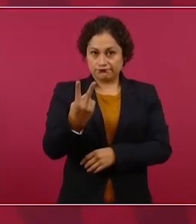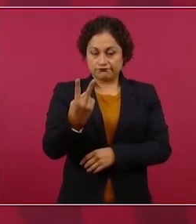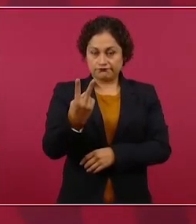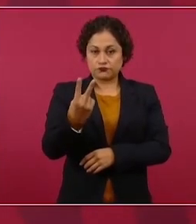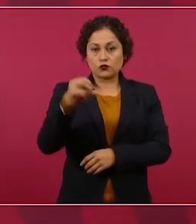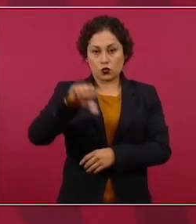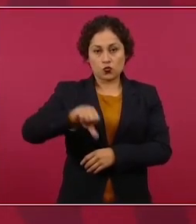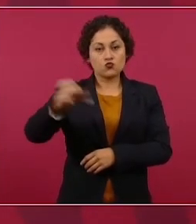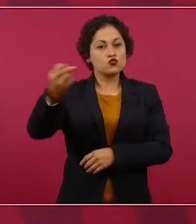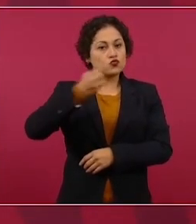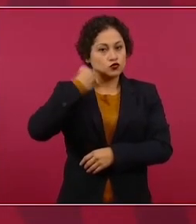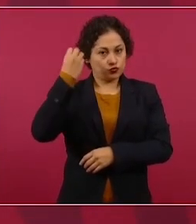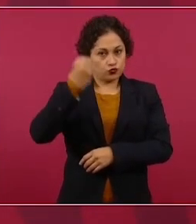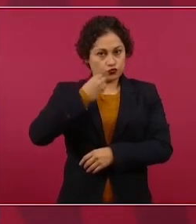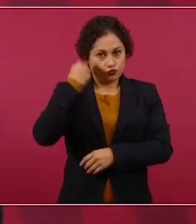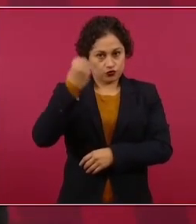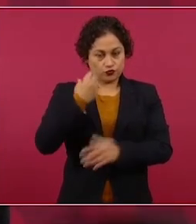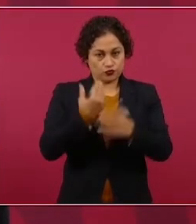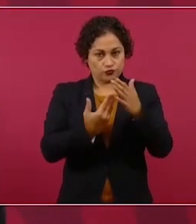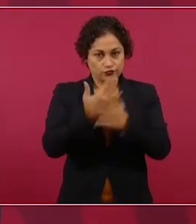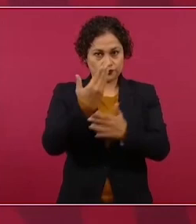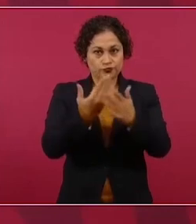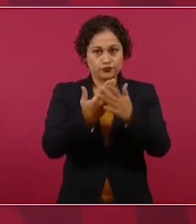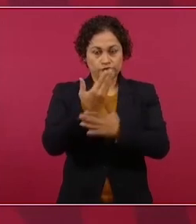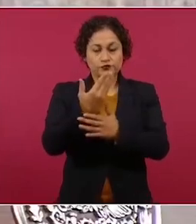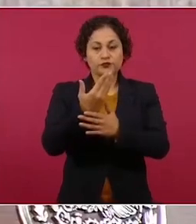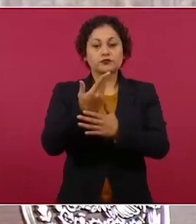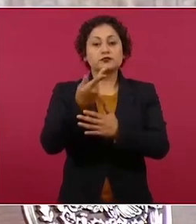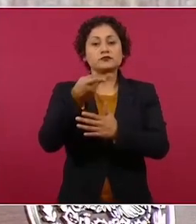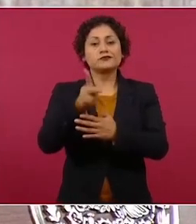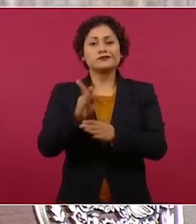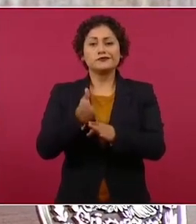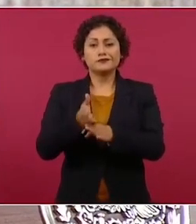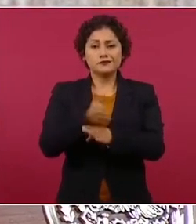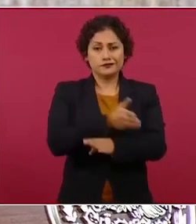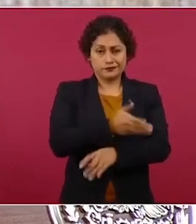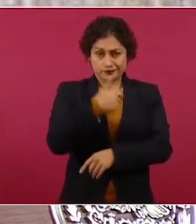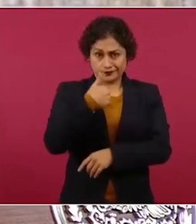mañanera, quiero enviar mi solidaridad,